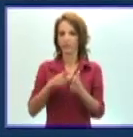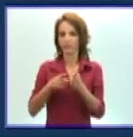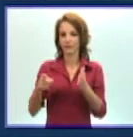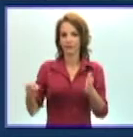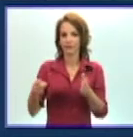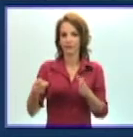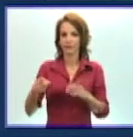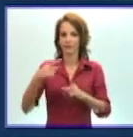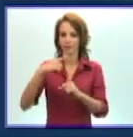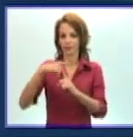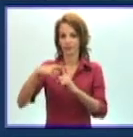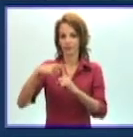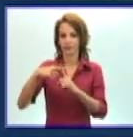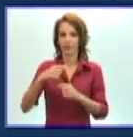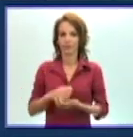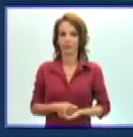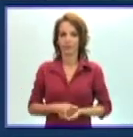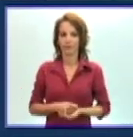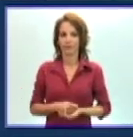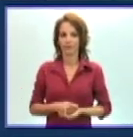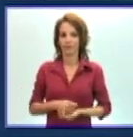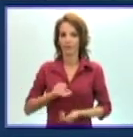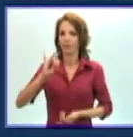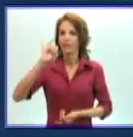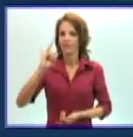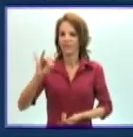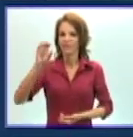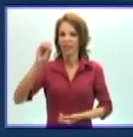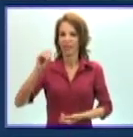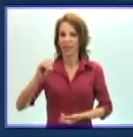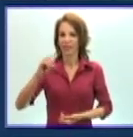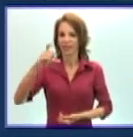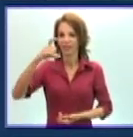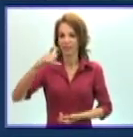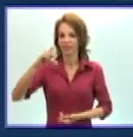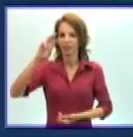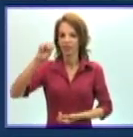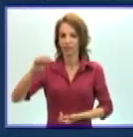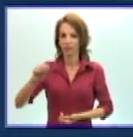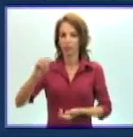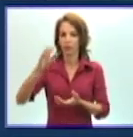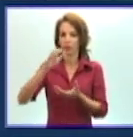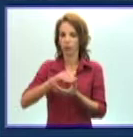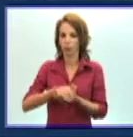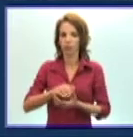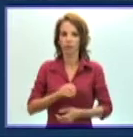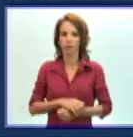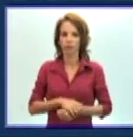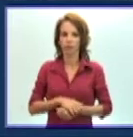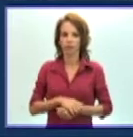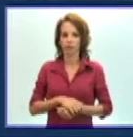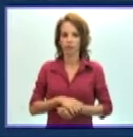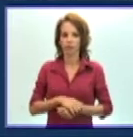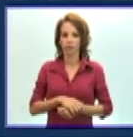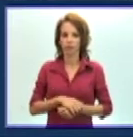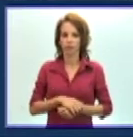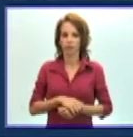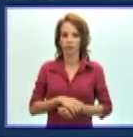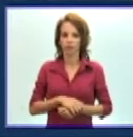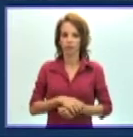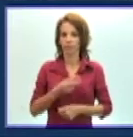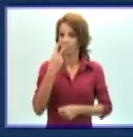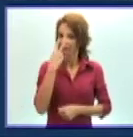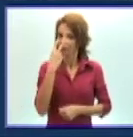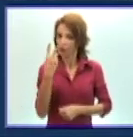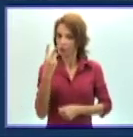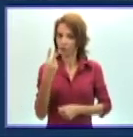70 centímetros cúbicos. En cambio, el observador subió y miró hacia